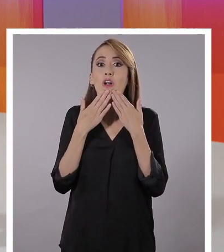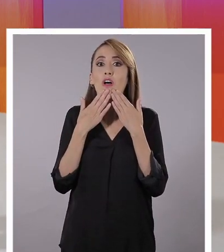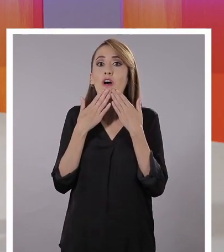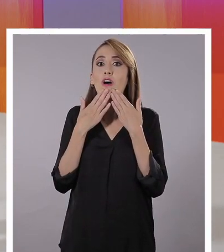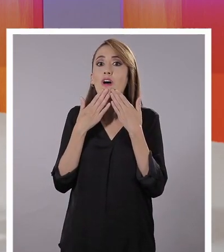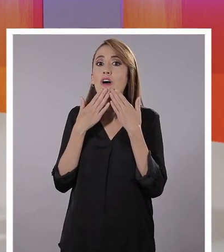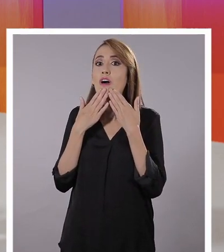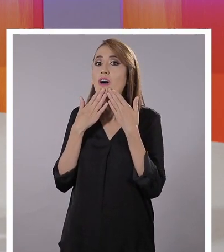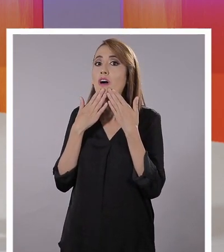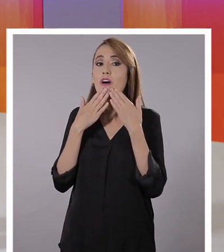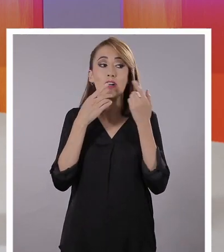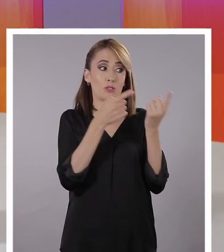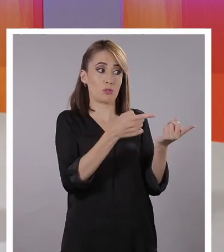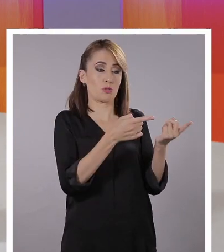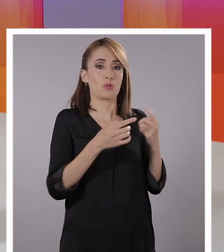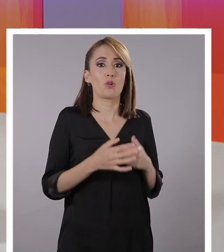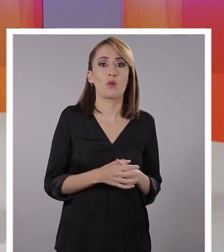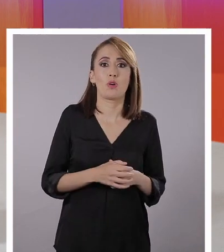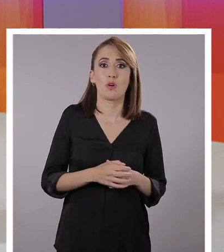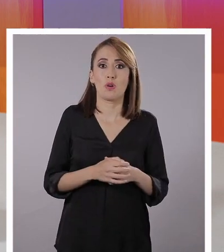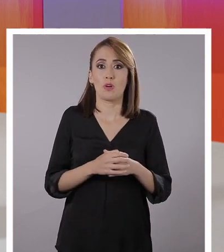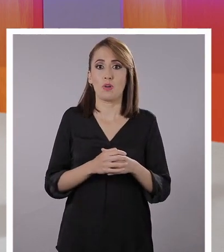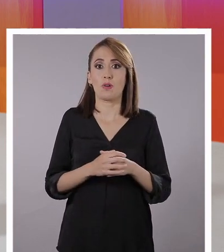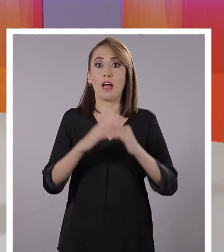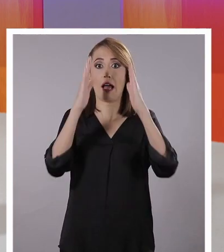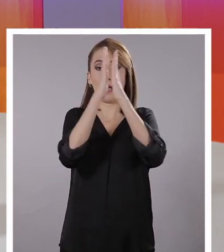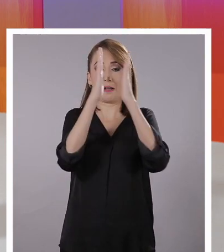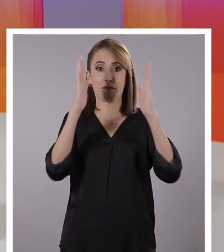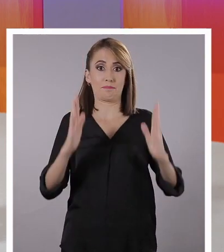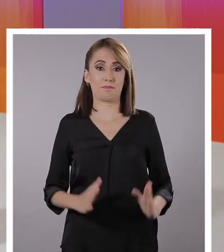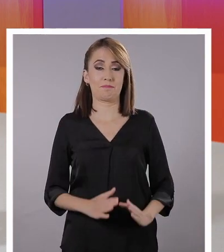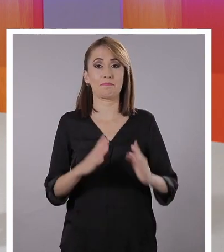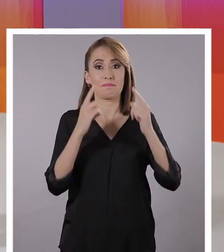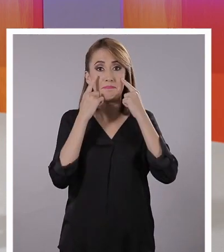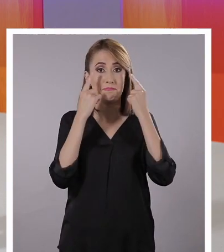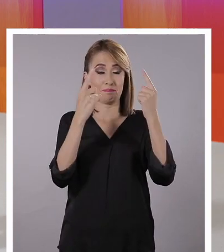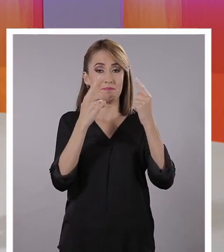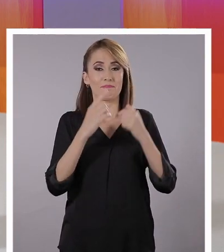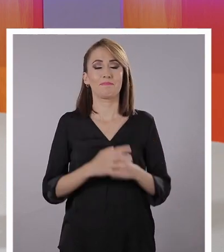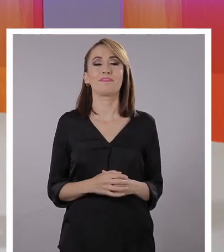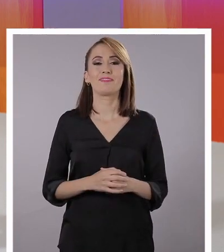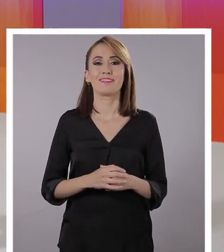Arriba, pierna. Arriba, pierna.